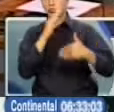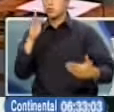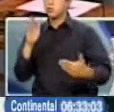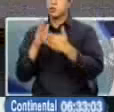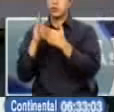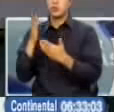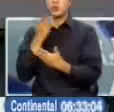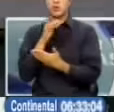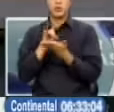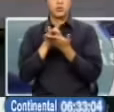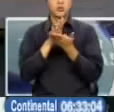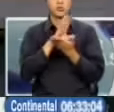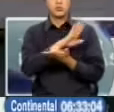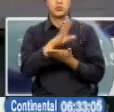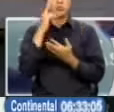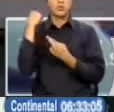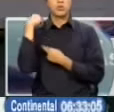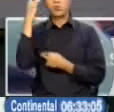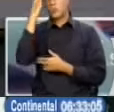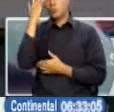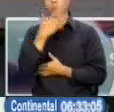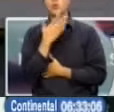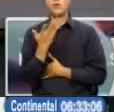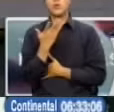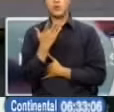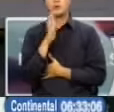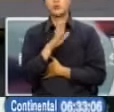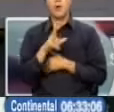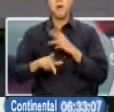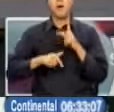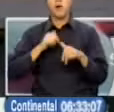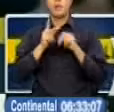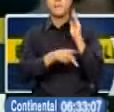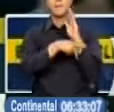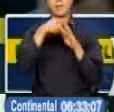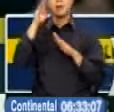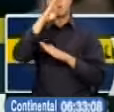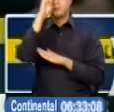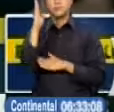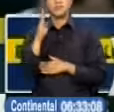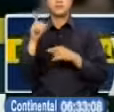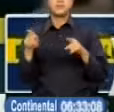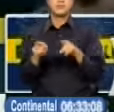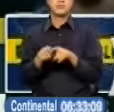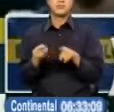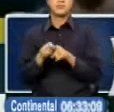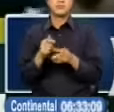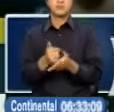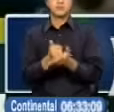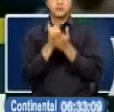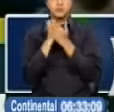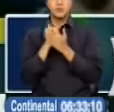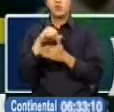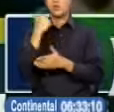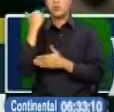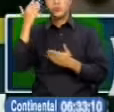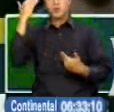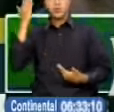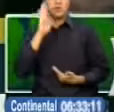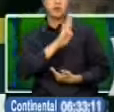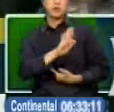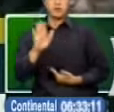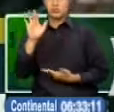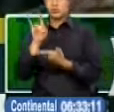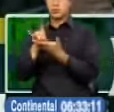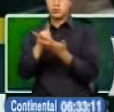rousseff y separado de sus funciones por implicación en el caso de corrupción petrobras también serviría para los otros políticos que sean